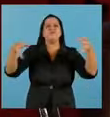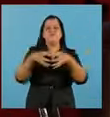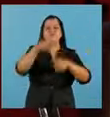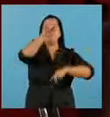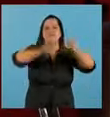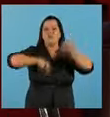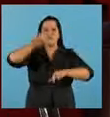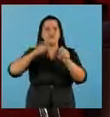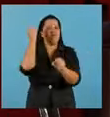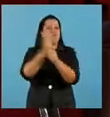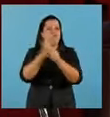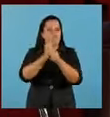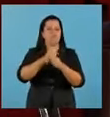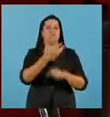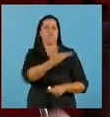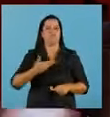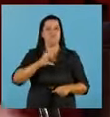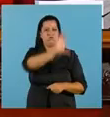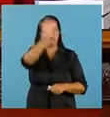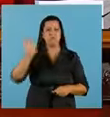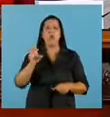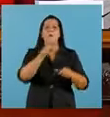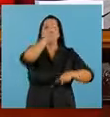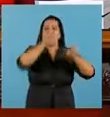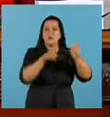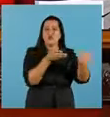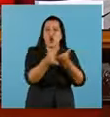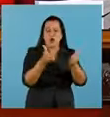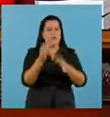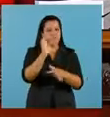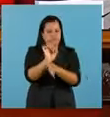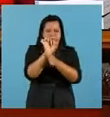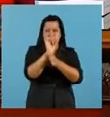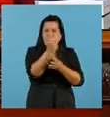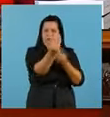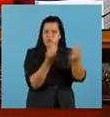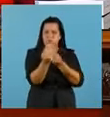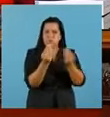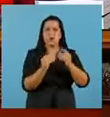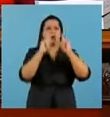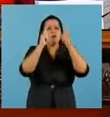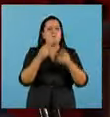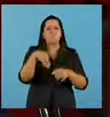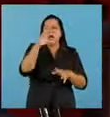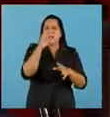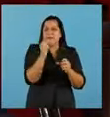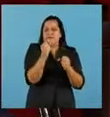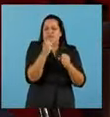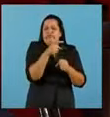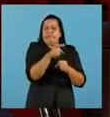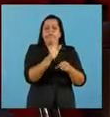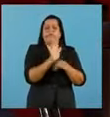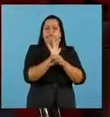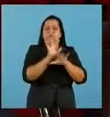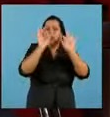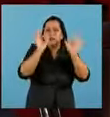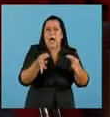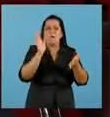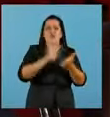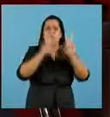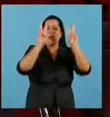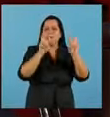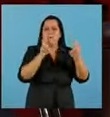cuerpo profesional de servidores públicos con excelencia académica, con arraigo en la carrera administrativa y con una